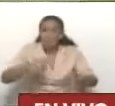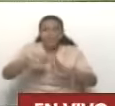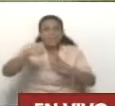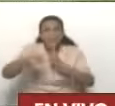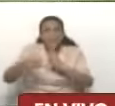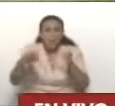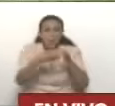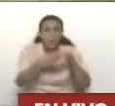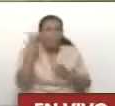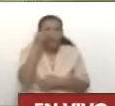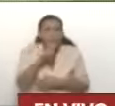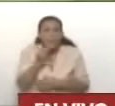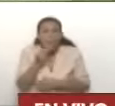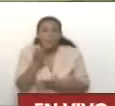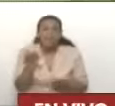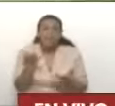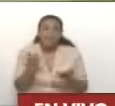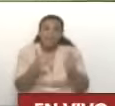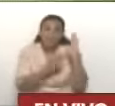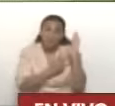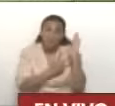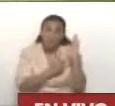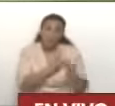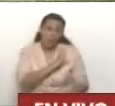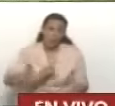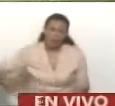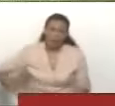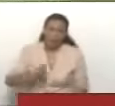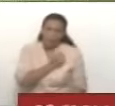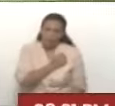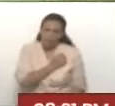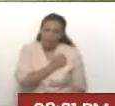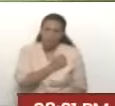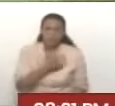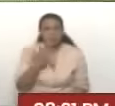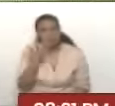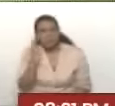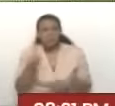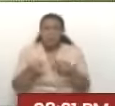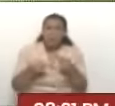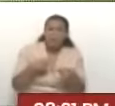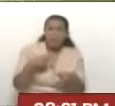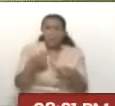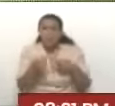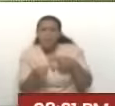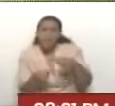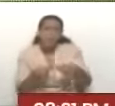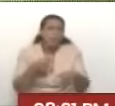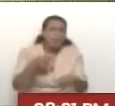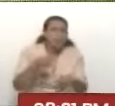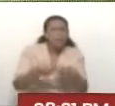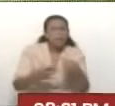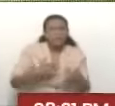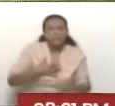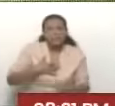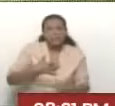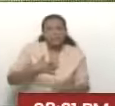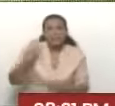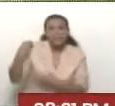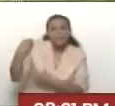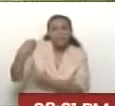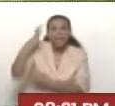distintos grupos juveniles de la parroquia donde pertenecía. Y bueno, luego allí, en ese proceso, sentí el llamado de